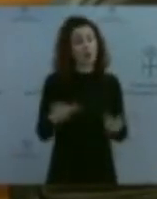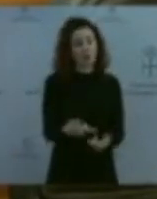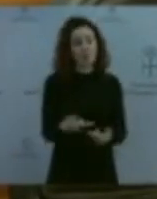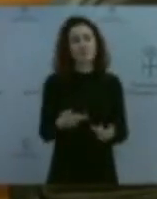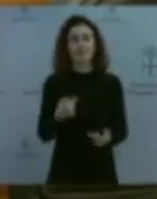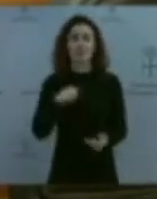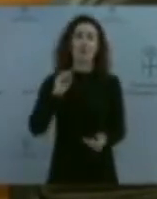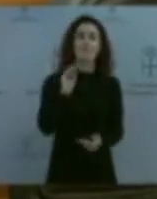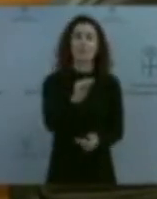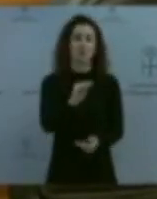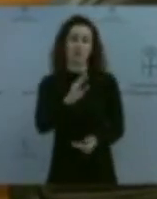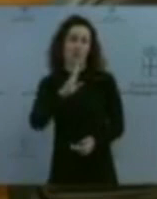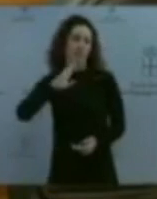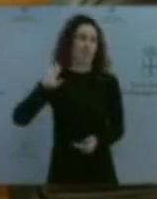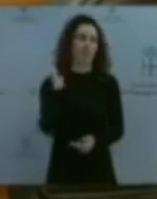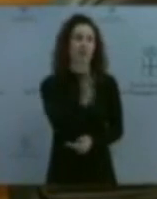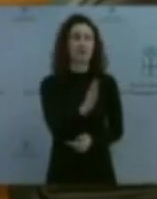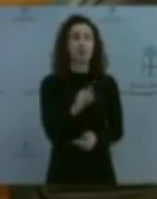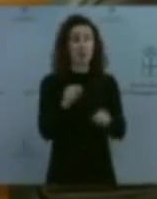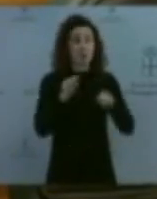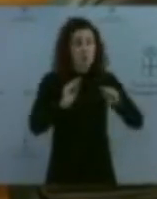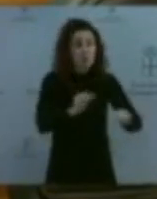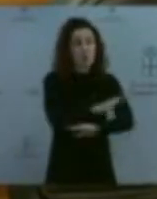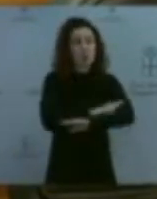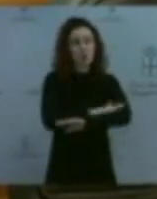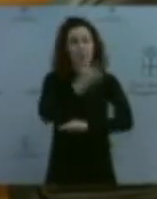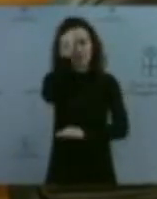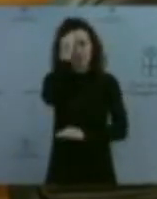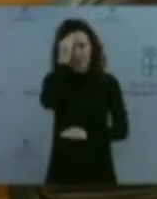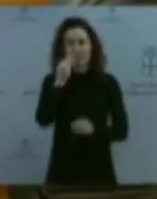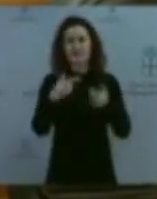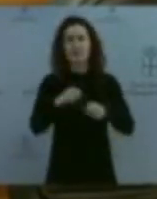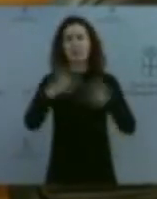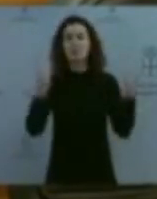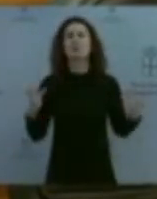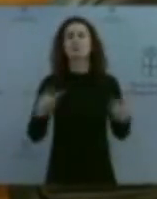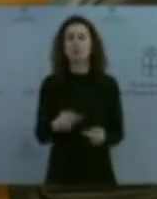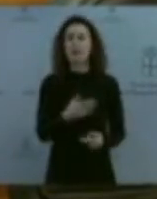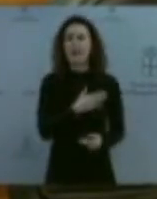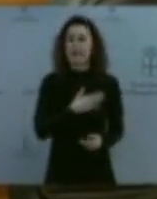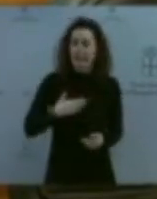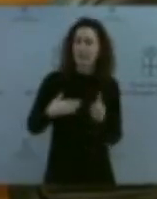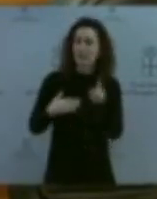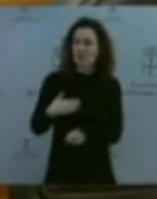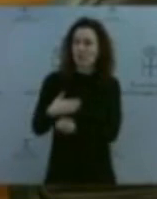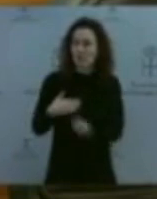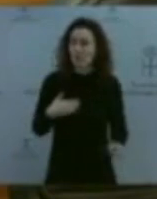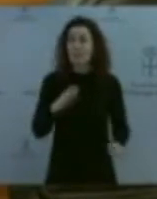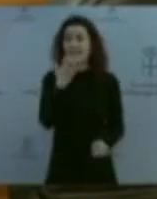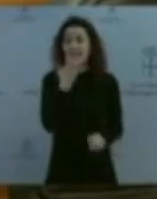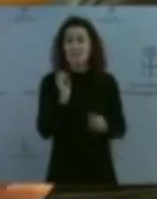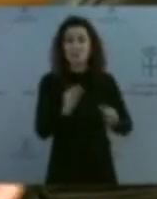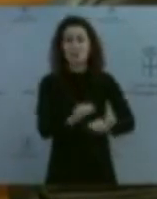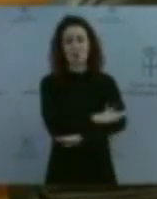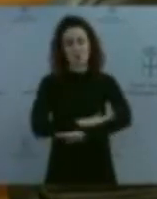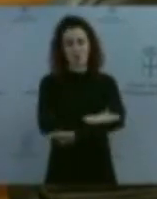su Gobierno hacer recortes en el sector público. En caso de que su Gobierno emprenda esos recortes, sea en